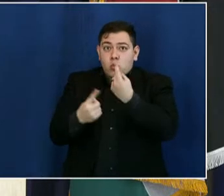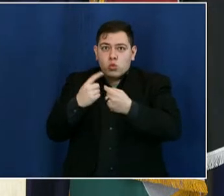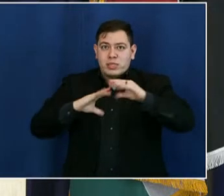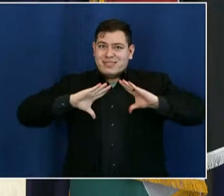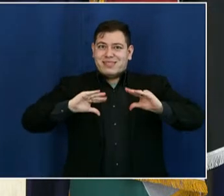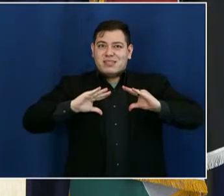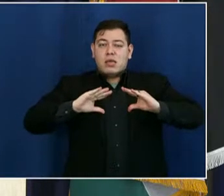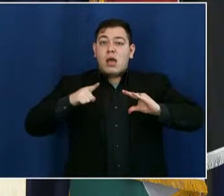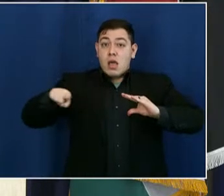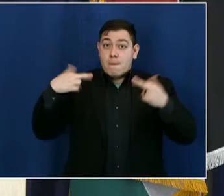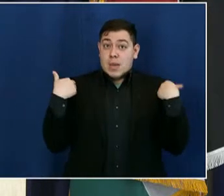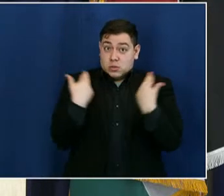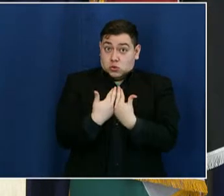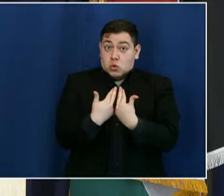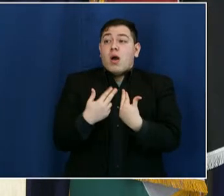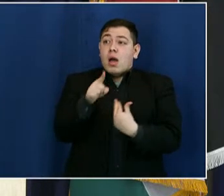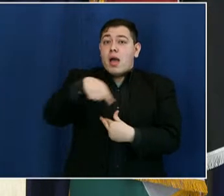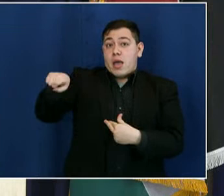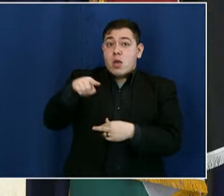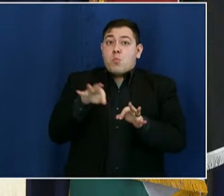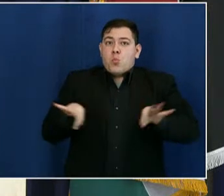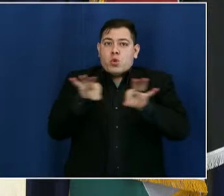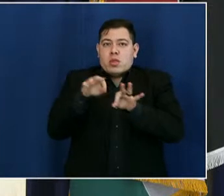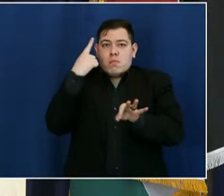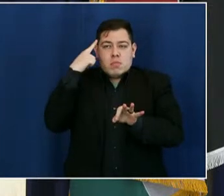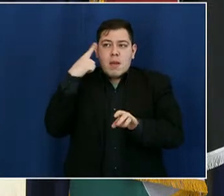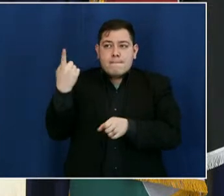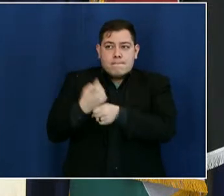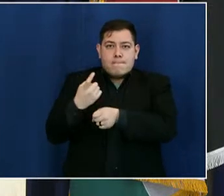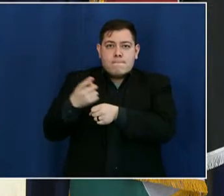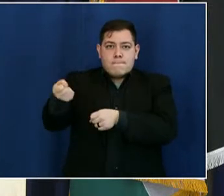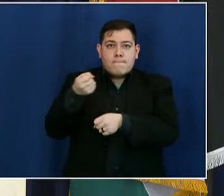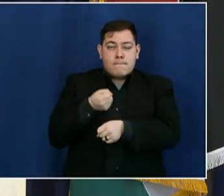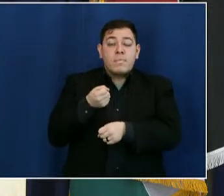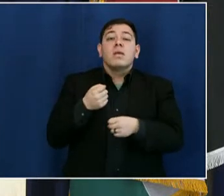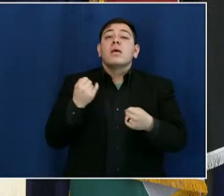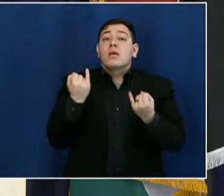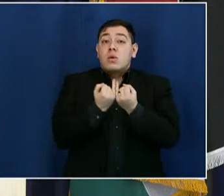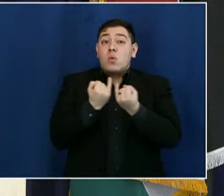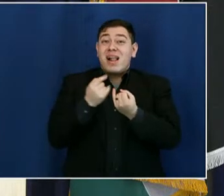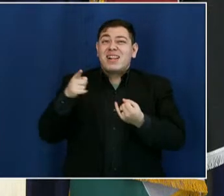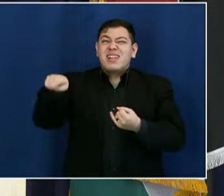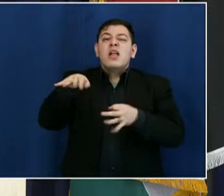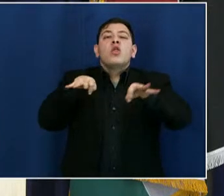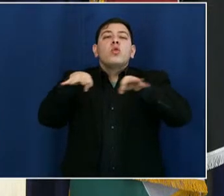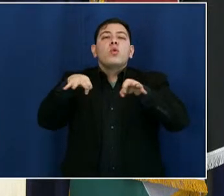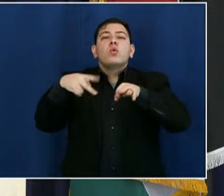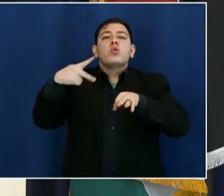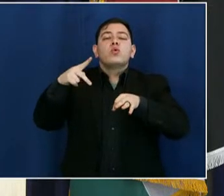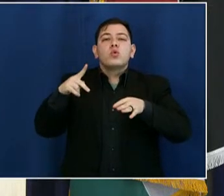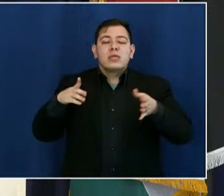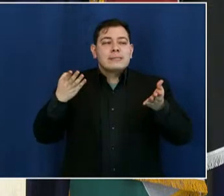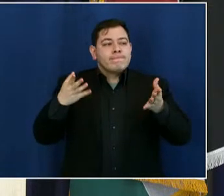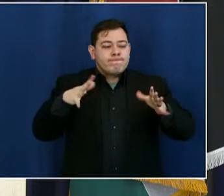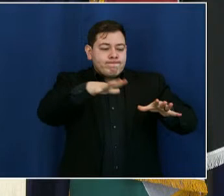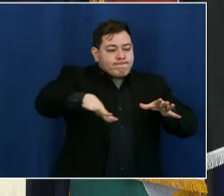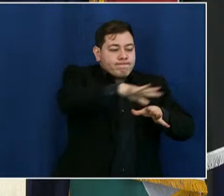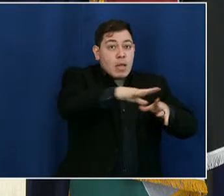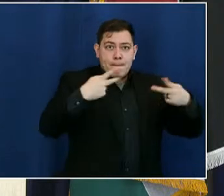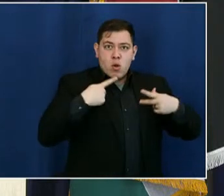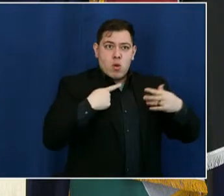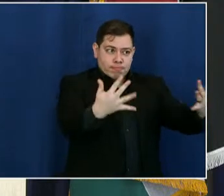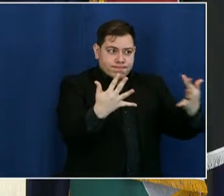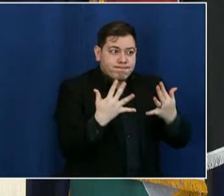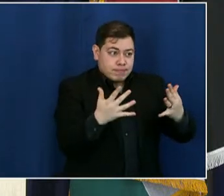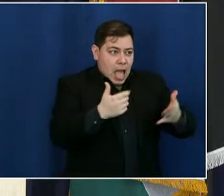agricultores, y todos aquellos que tienen algún tipo de ayuda, digo, que trabajan en las comunidades directamente. Esa era la